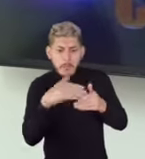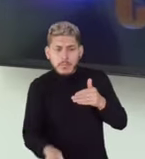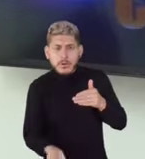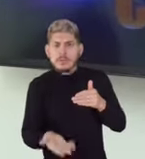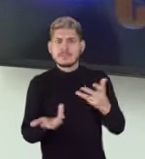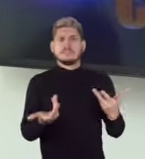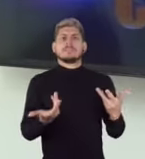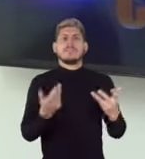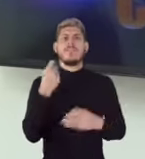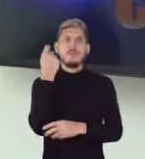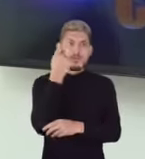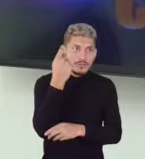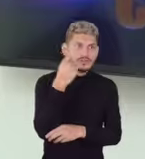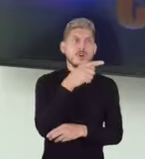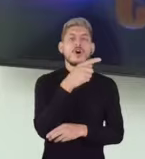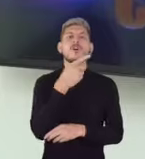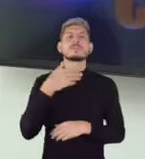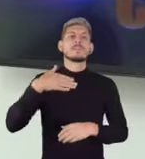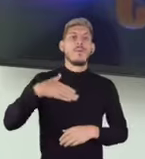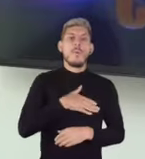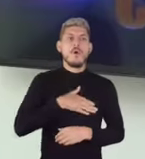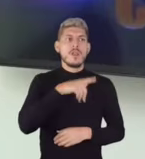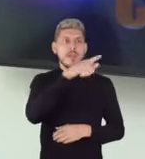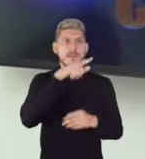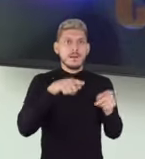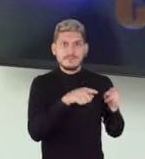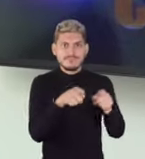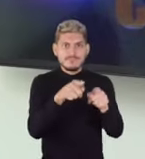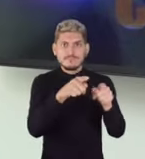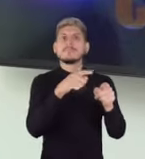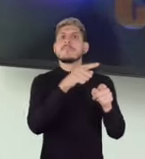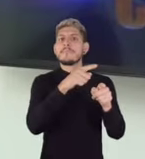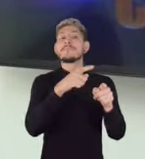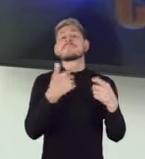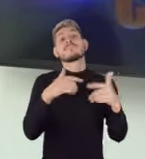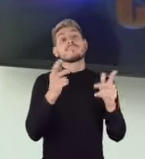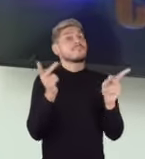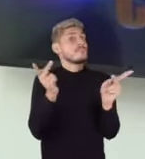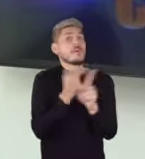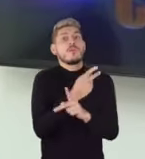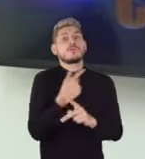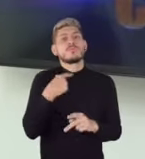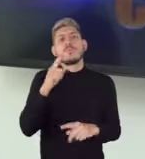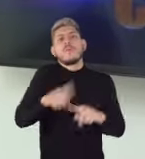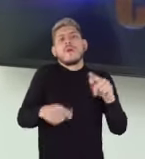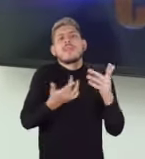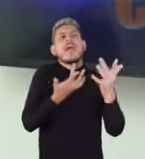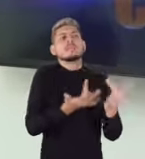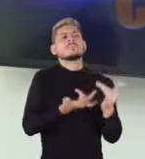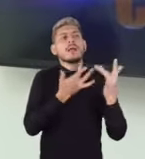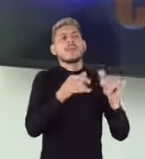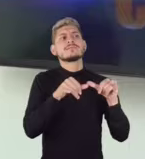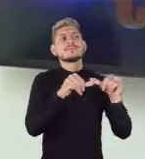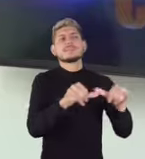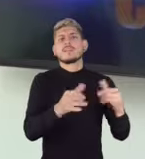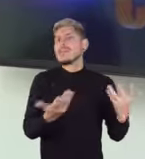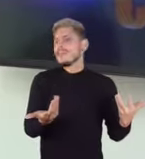tenemos la prolongación de la Simón Bolívar. Entonces la situación es sumamente grave, no podemos esperar. La cuestión no es de